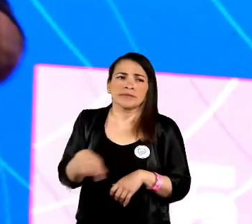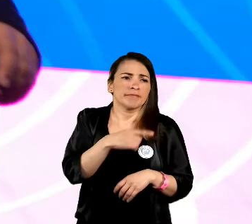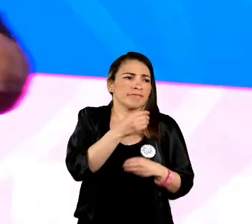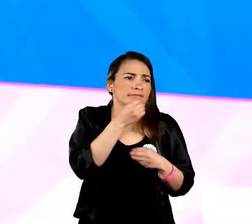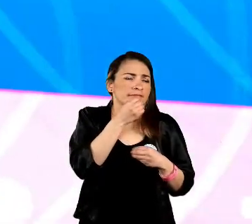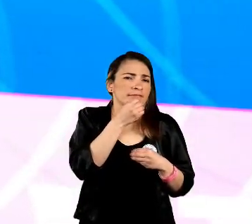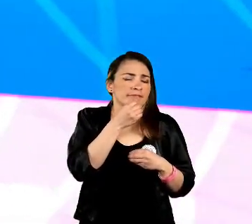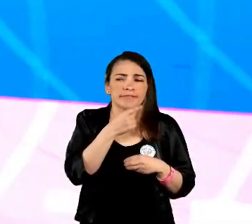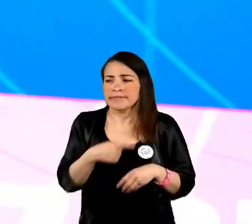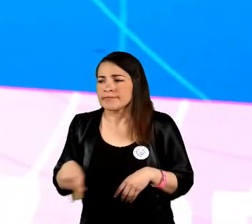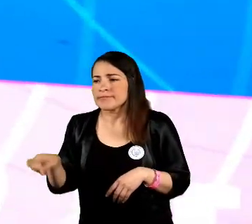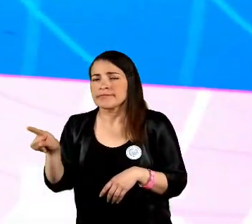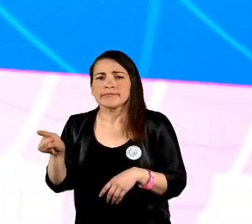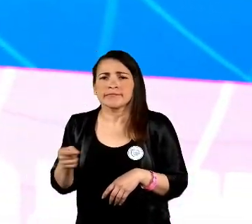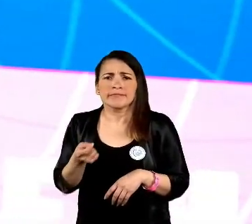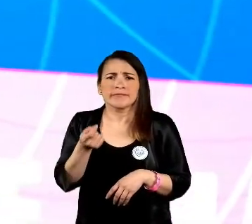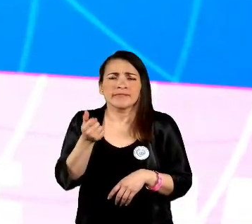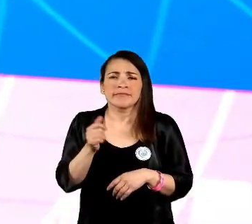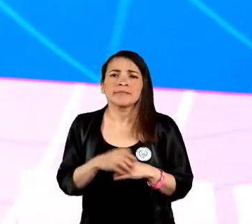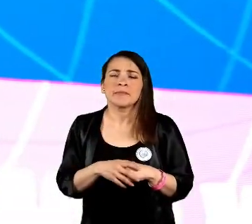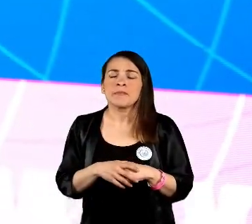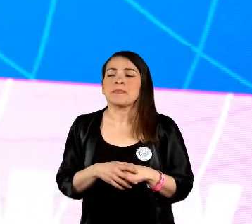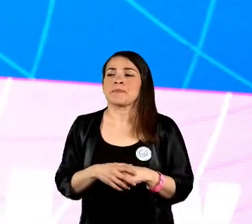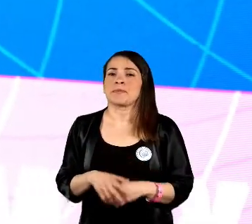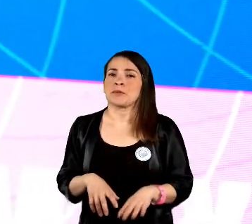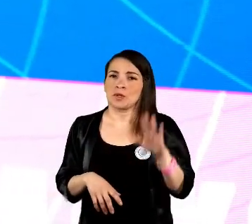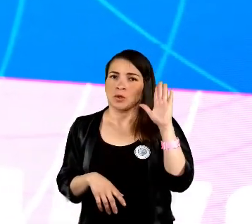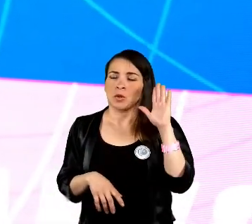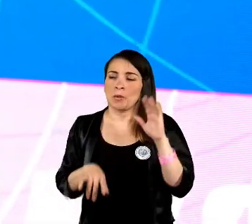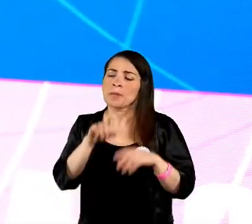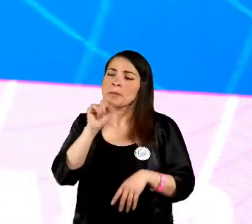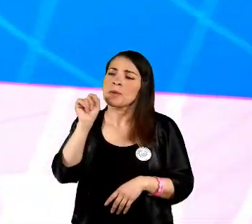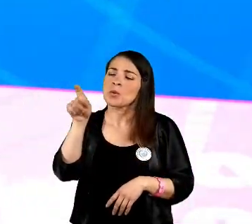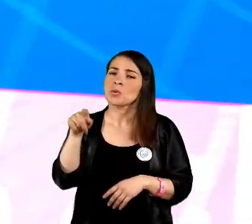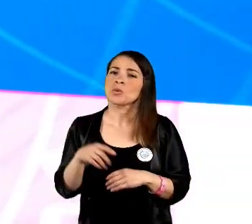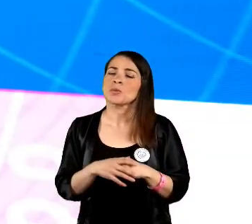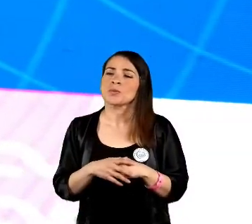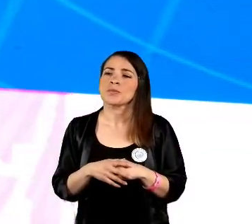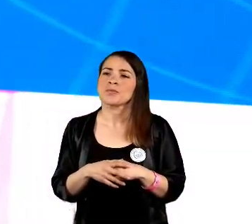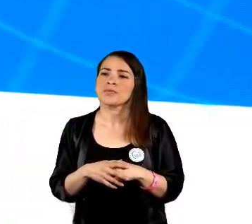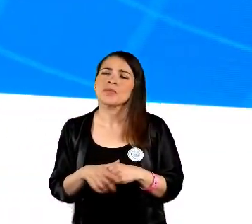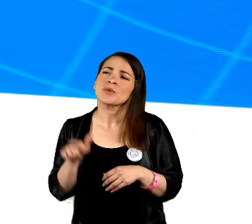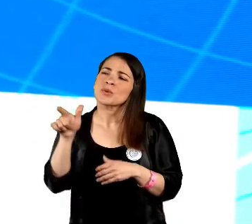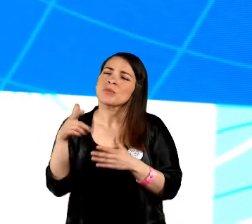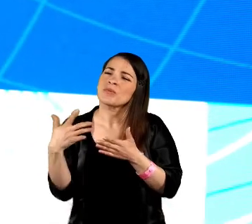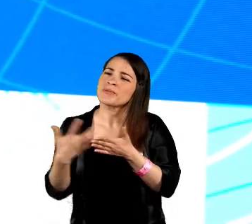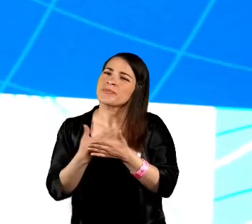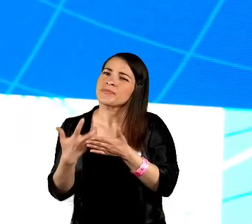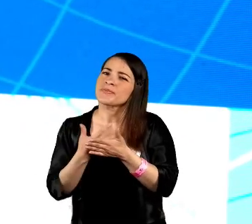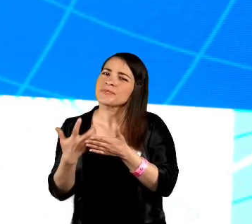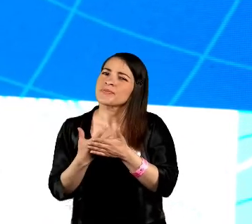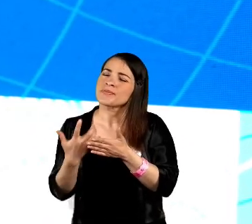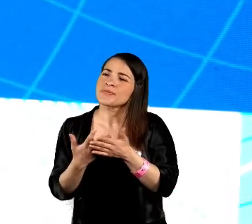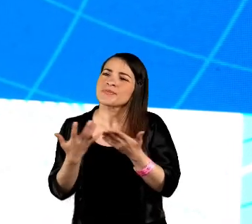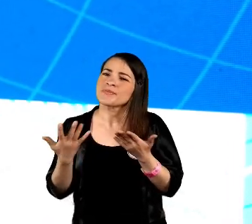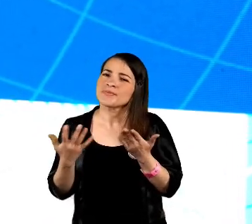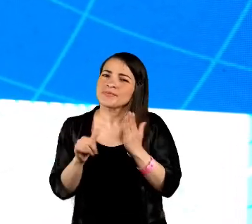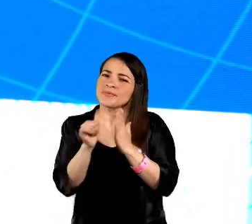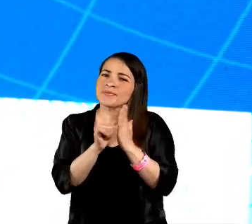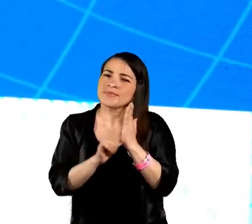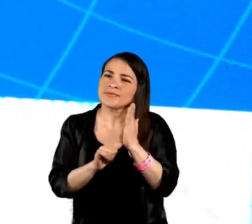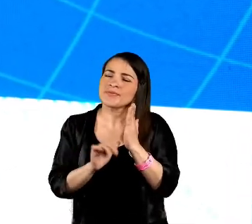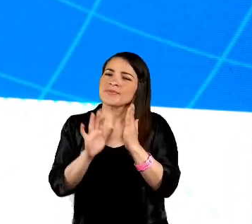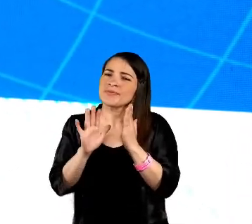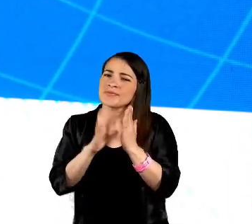sí sí sí fue Sí yo tengo una pregunta la pregunta qué me recomendarías para aprender programación